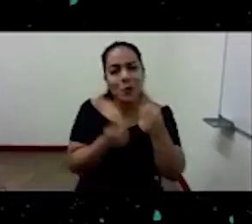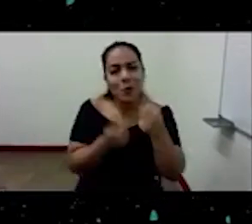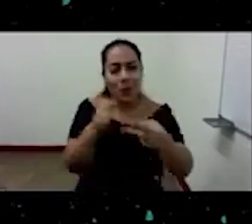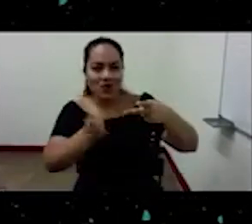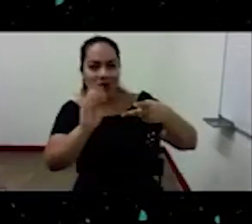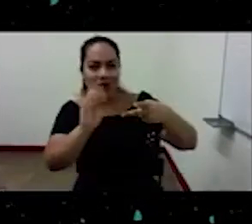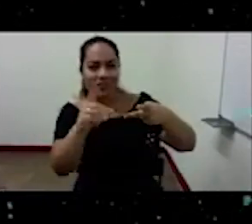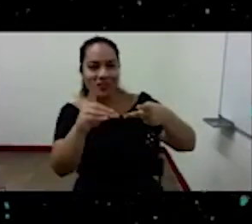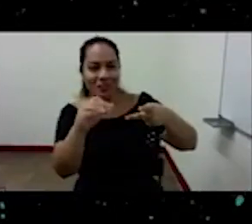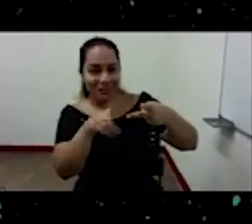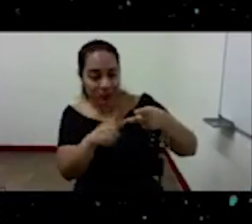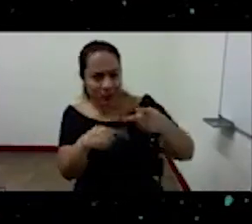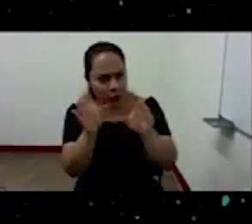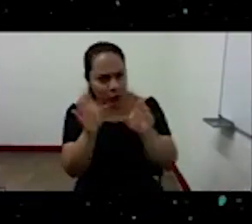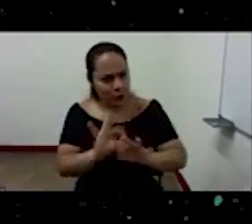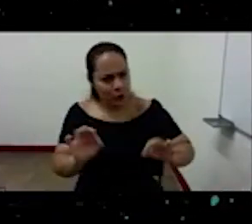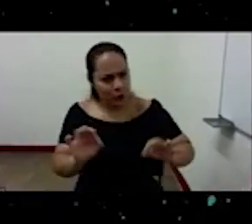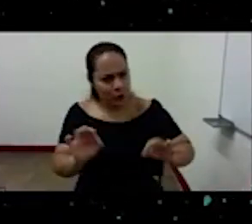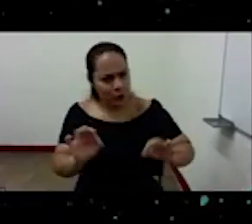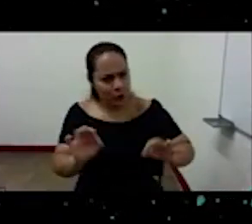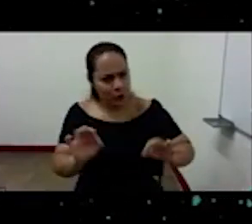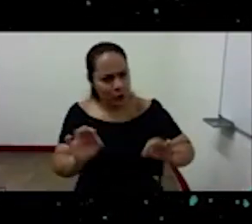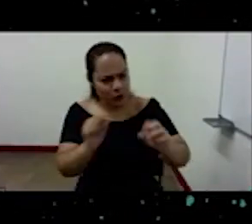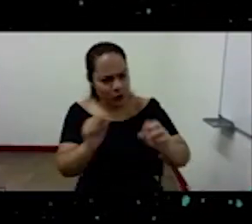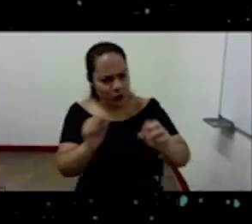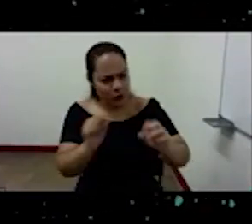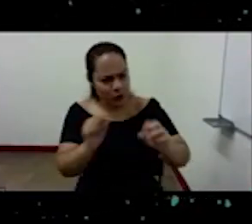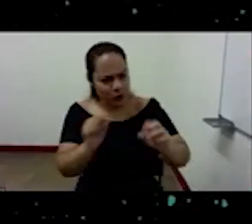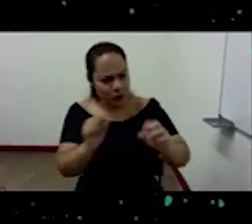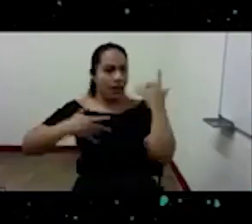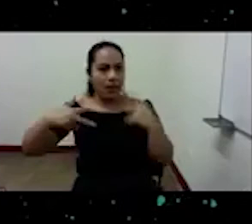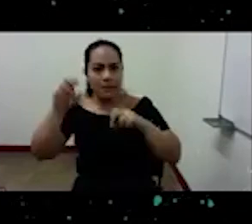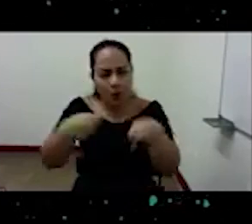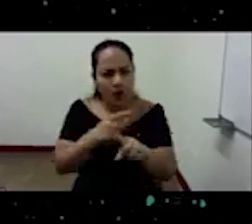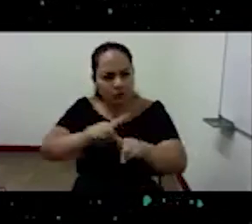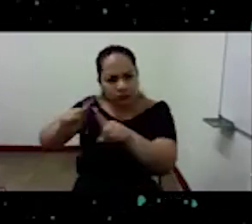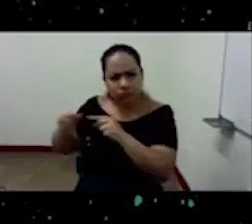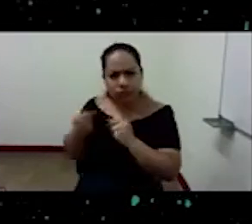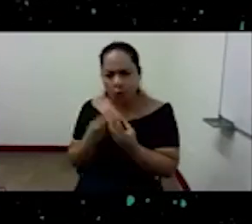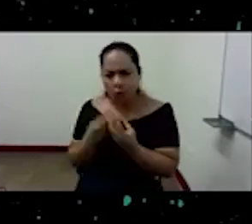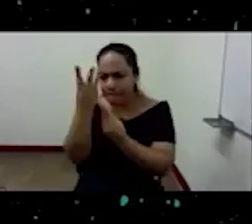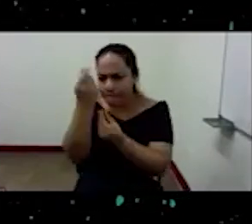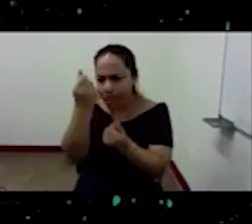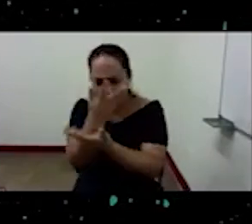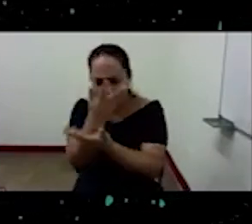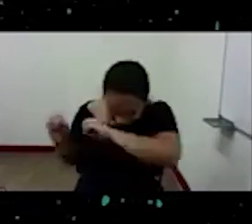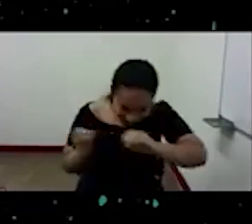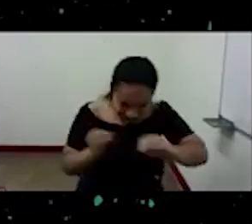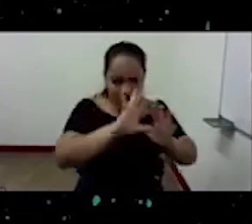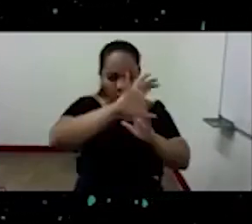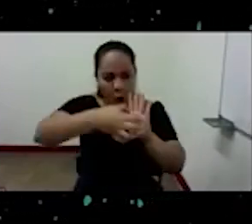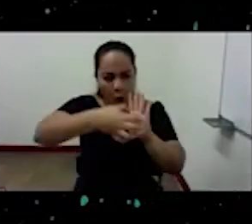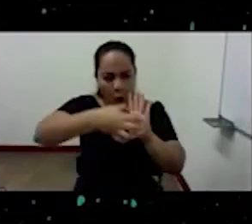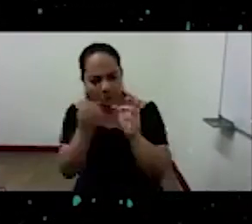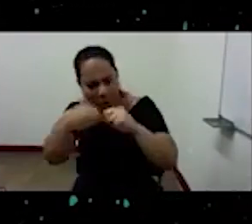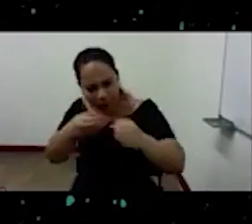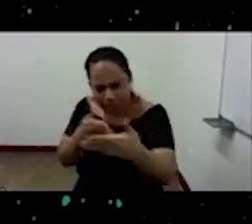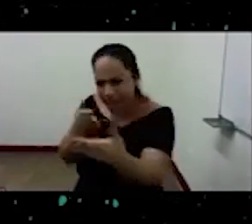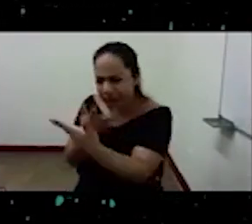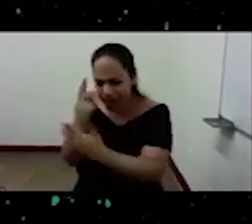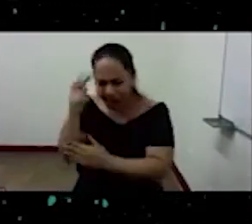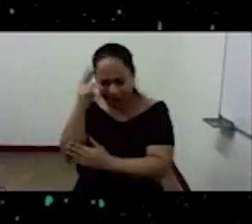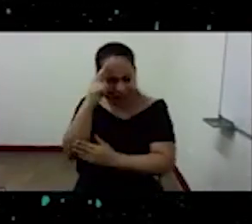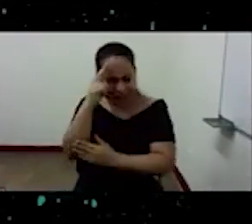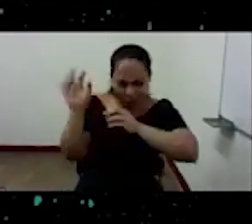cósmica indomable y embriagadora, capaz de destruir los códigos morales y de atentar contra el juicio razonable del